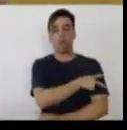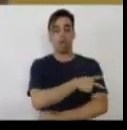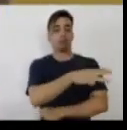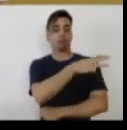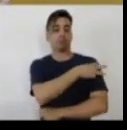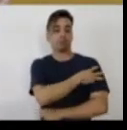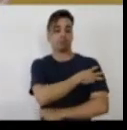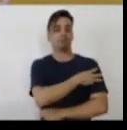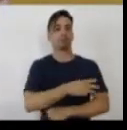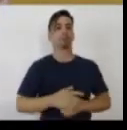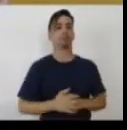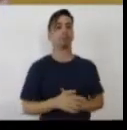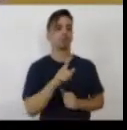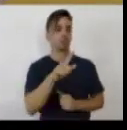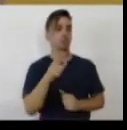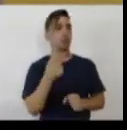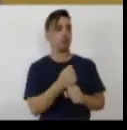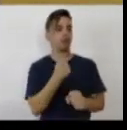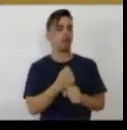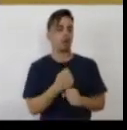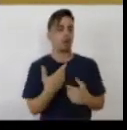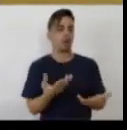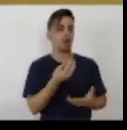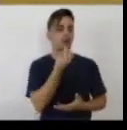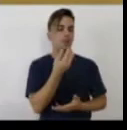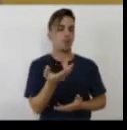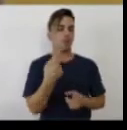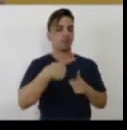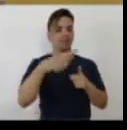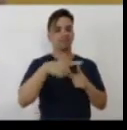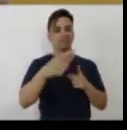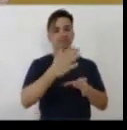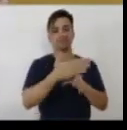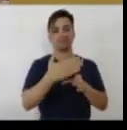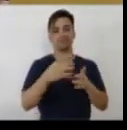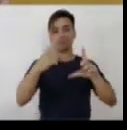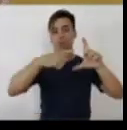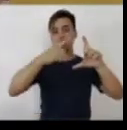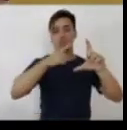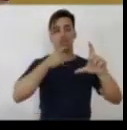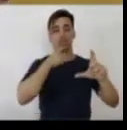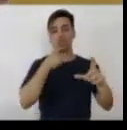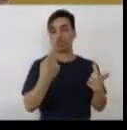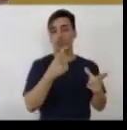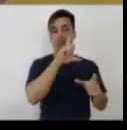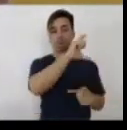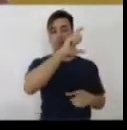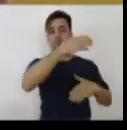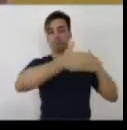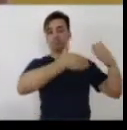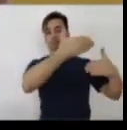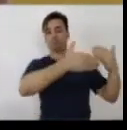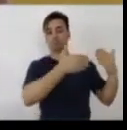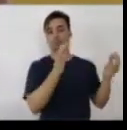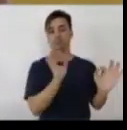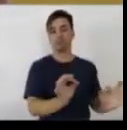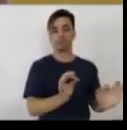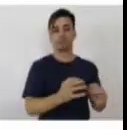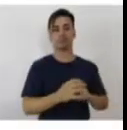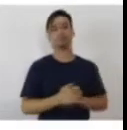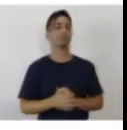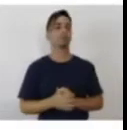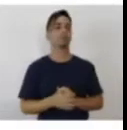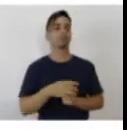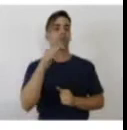como en el nivel medio superior, donde ustedes están estudiando y aparecen otros tipos de inecuaciones. Por